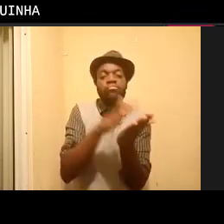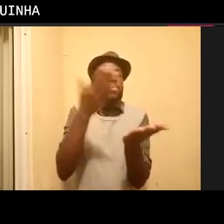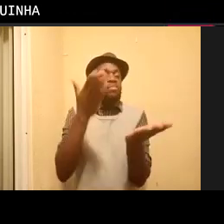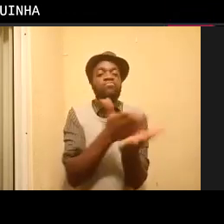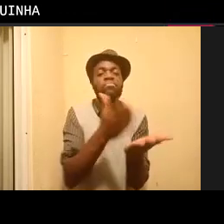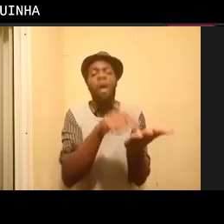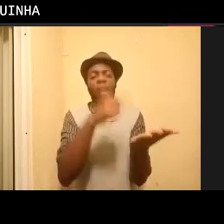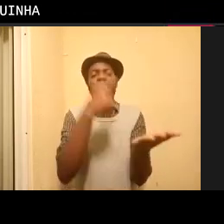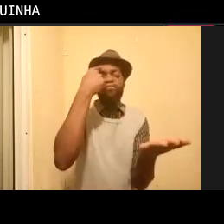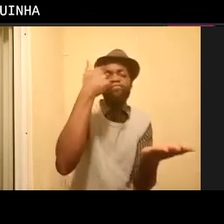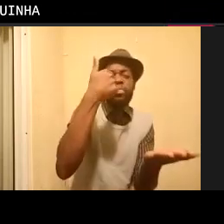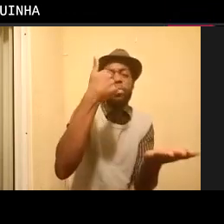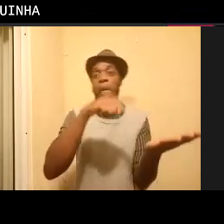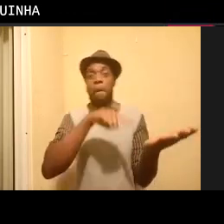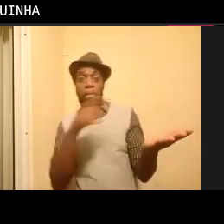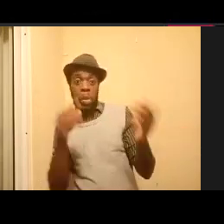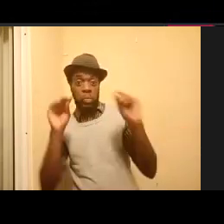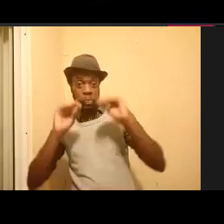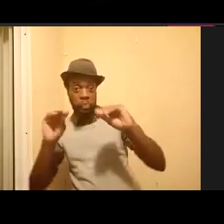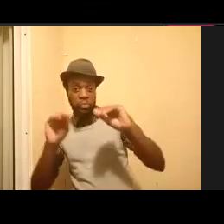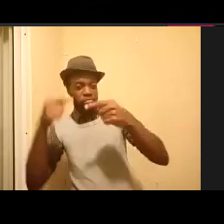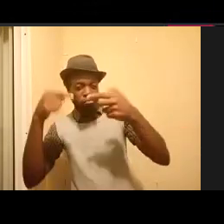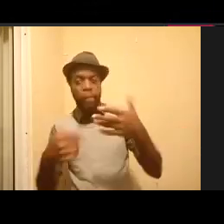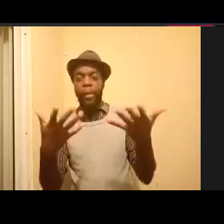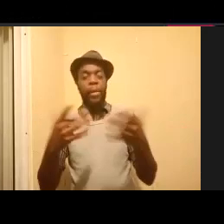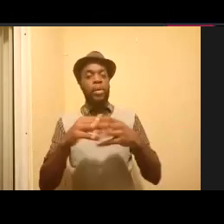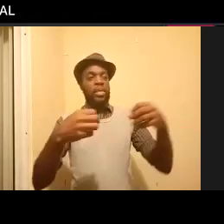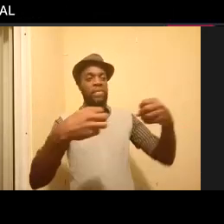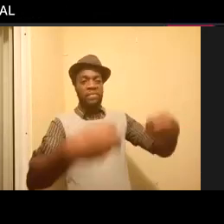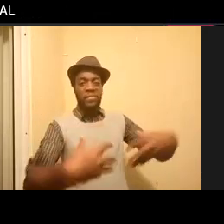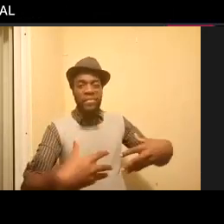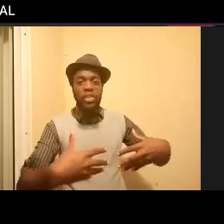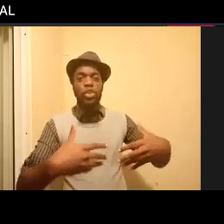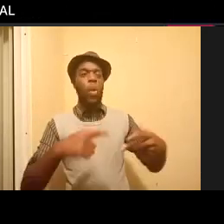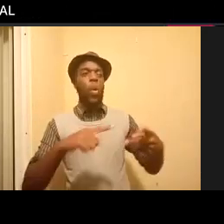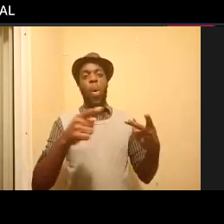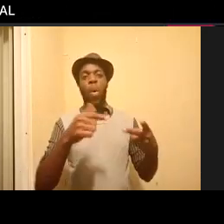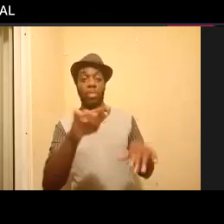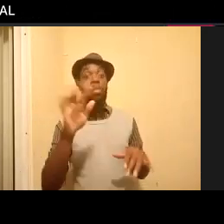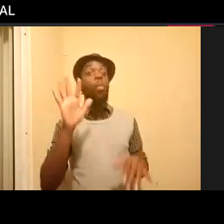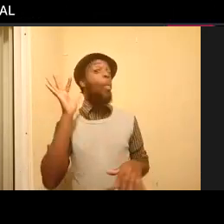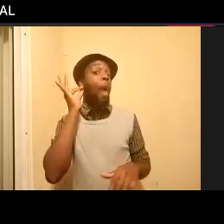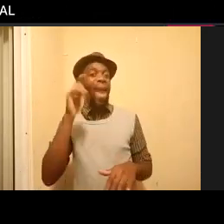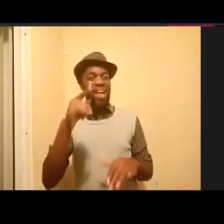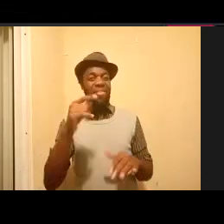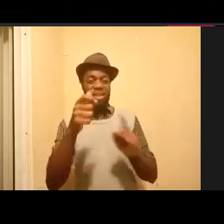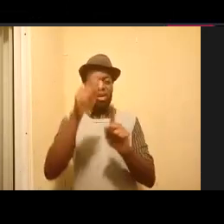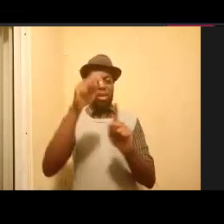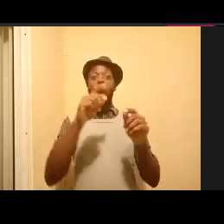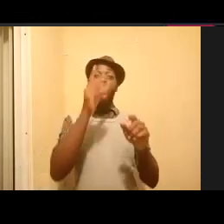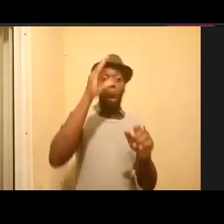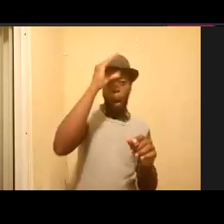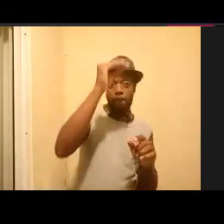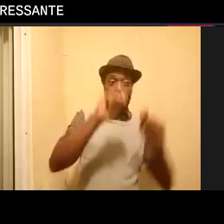distintos tipos de enfermedades venéreas, inclusive cómo poner un condón femenino, bastante interesante. Así que sí,